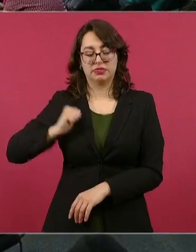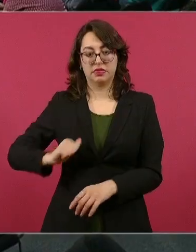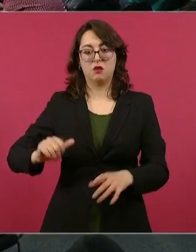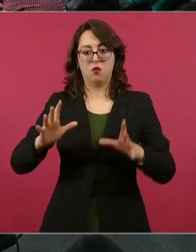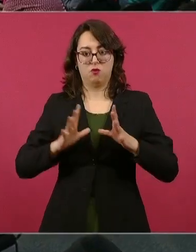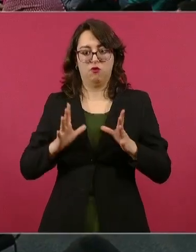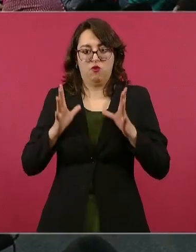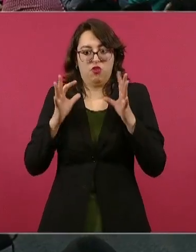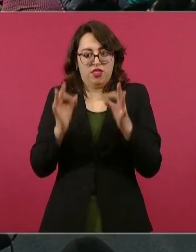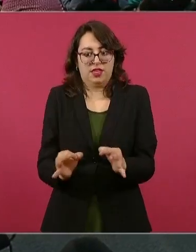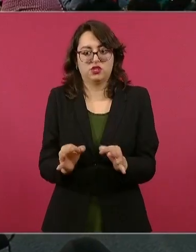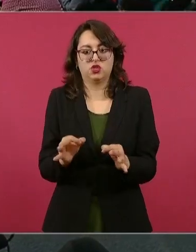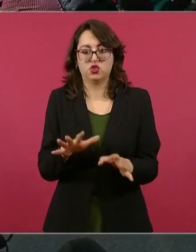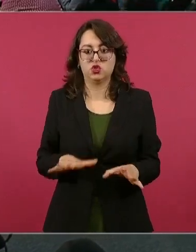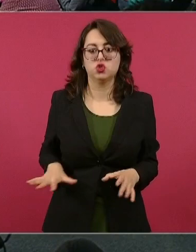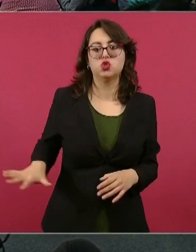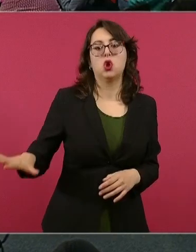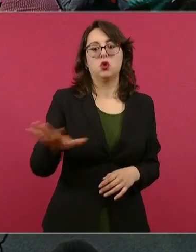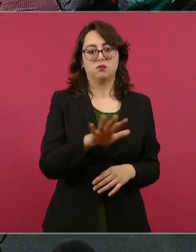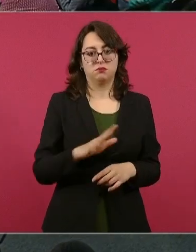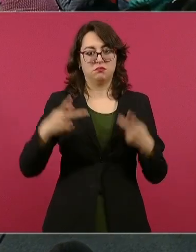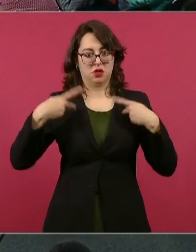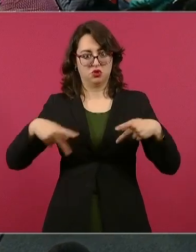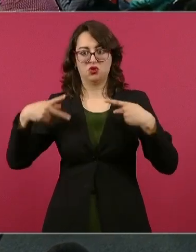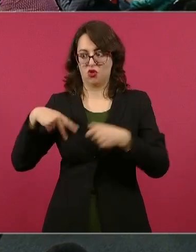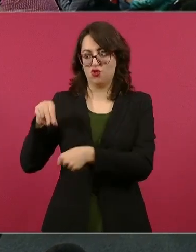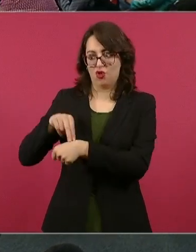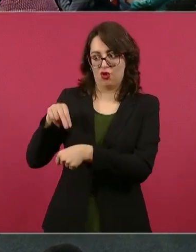prehispánicas, eran los curanderos